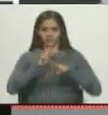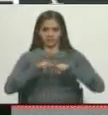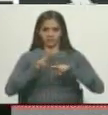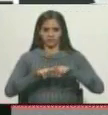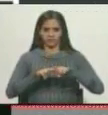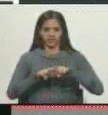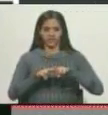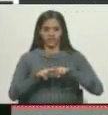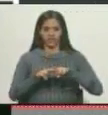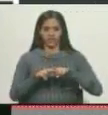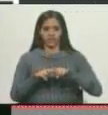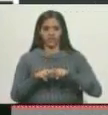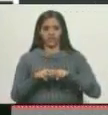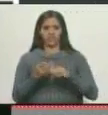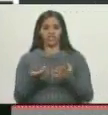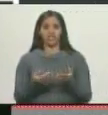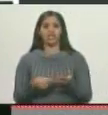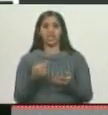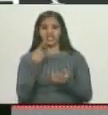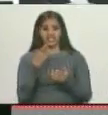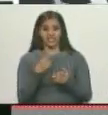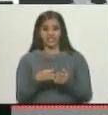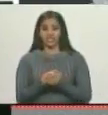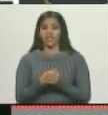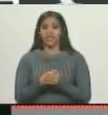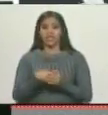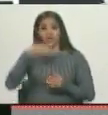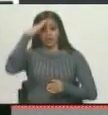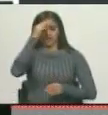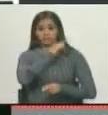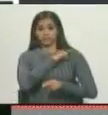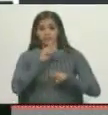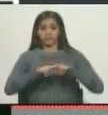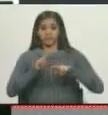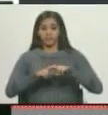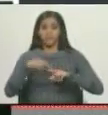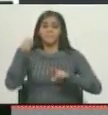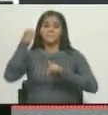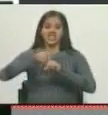volvió a cumplir aquello: Rondón no ha peleado, Rondón peleó y triunfó.